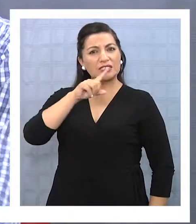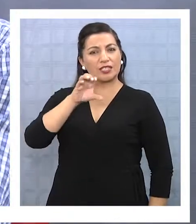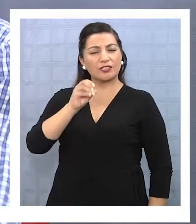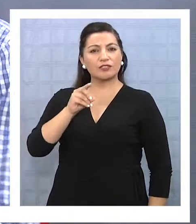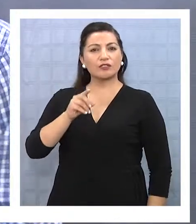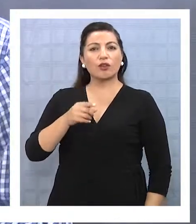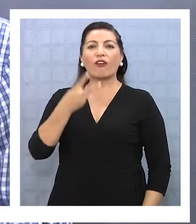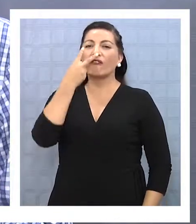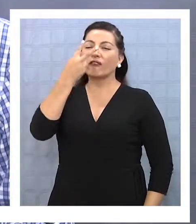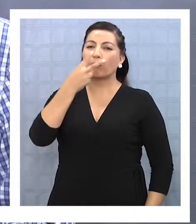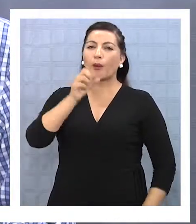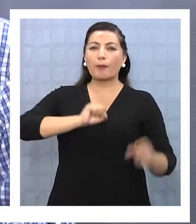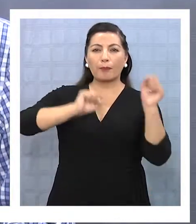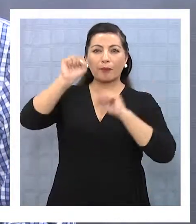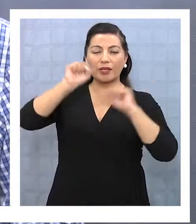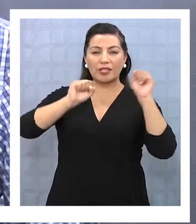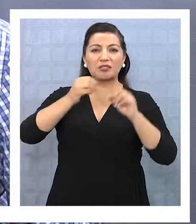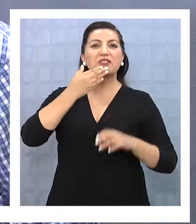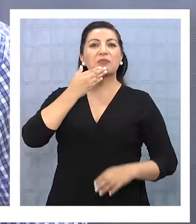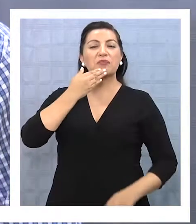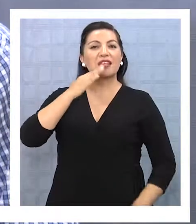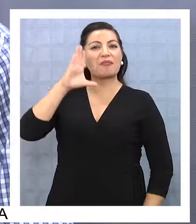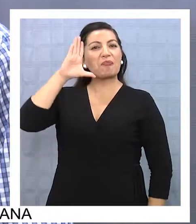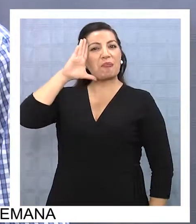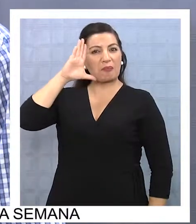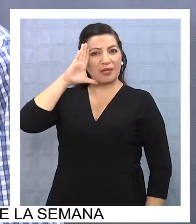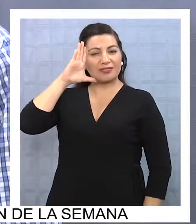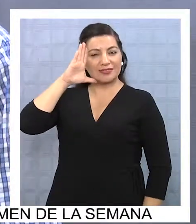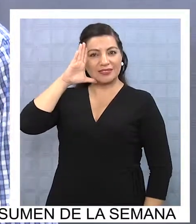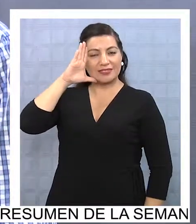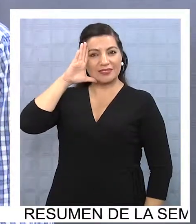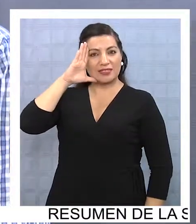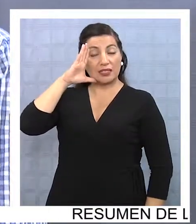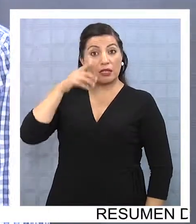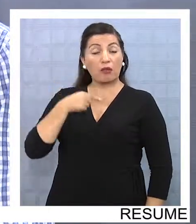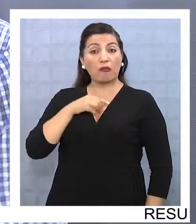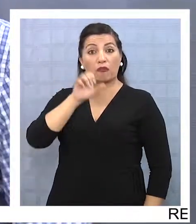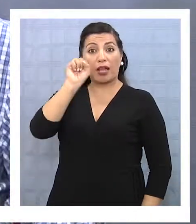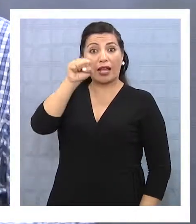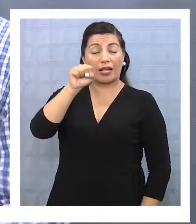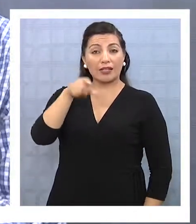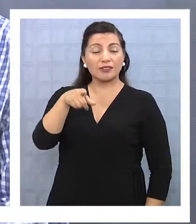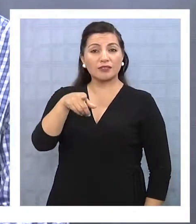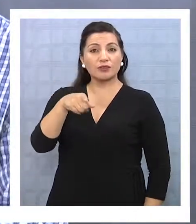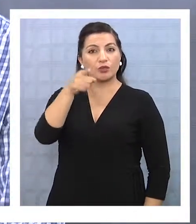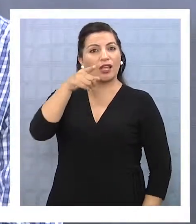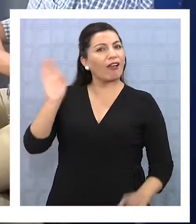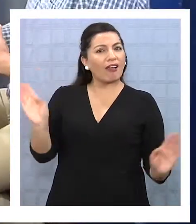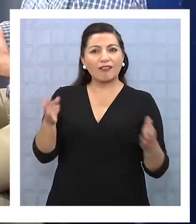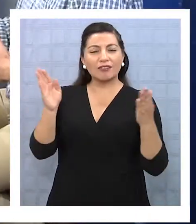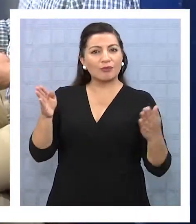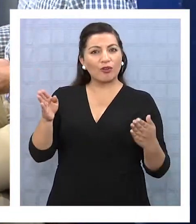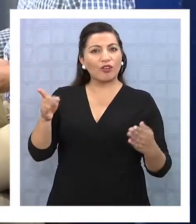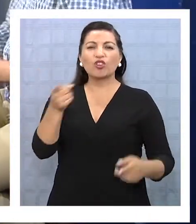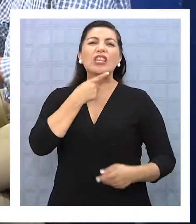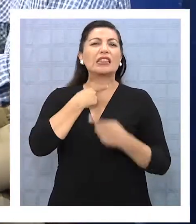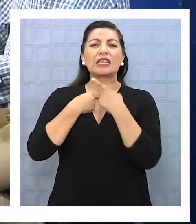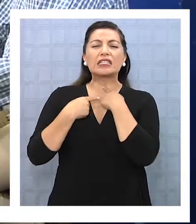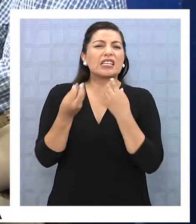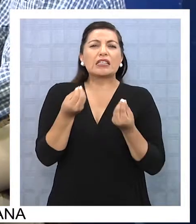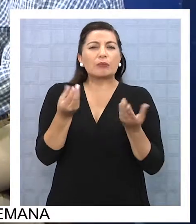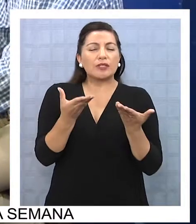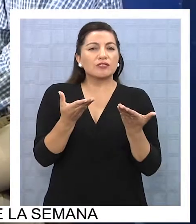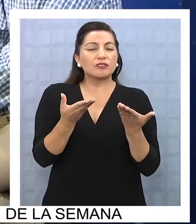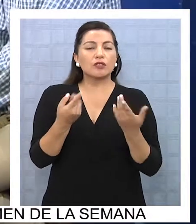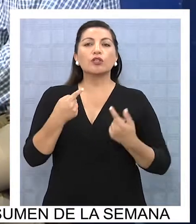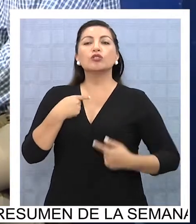muchos políticos, incluso a la propia presidenta Bachelet, ¿cierto?, como censista. ¿Usted no se motivó, no le interesó? ¿Qué pasó con el